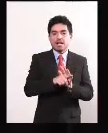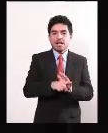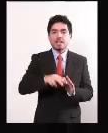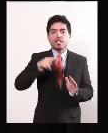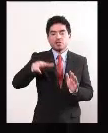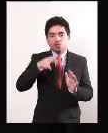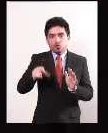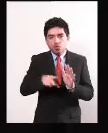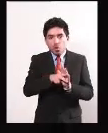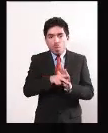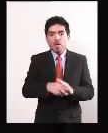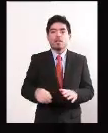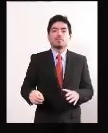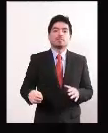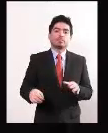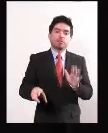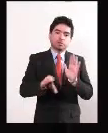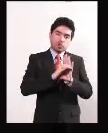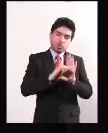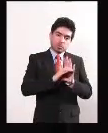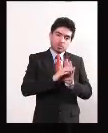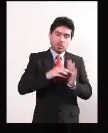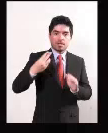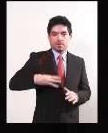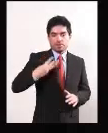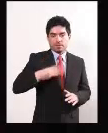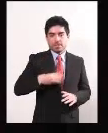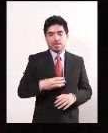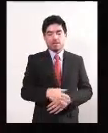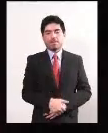18.695 Orgánica Constitucional de Municipalidades.